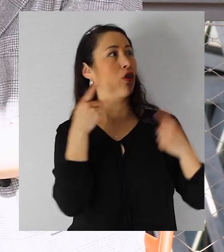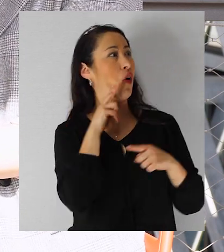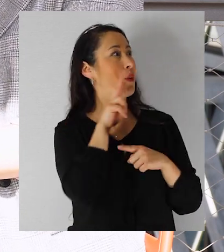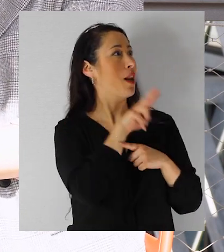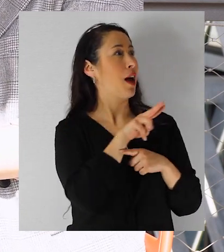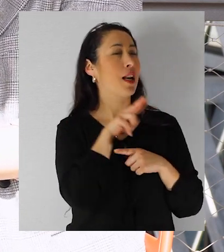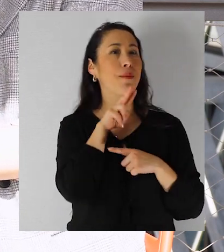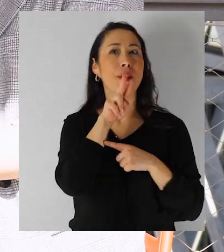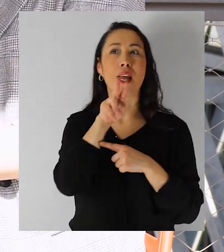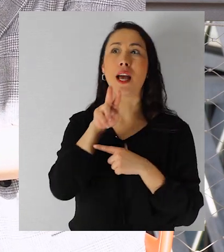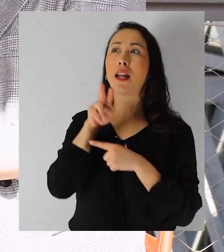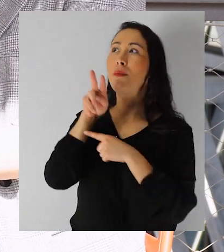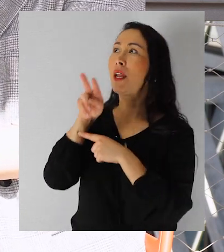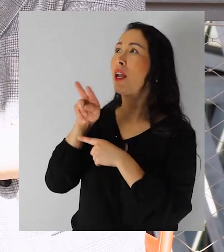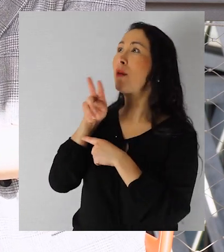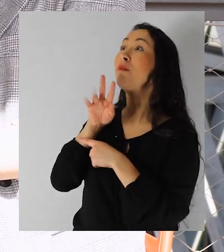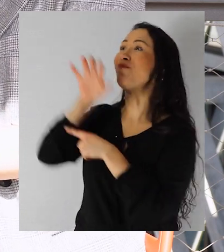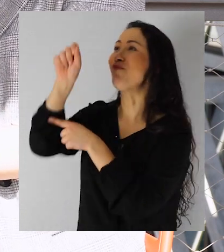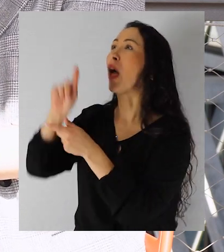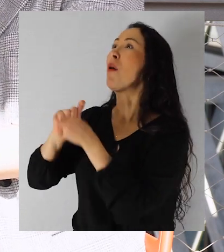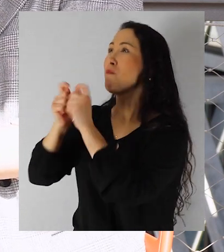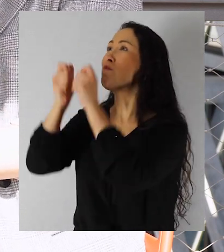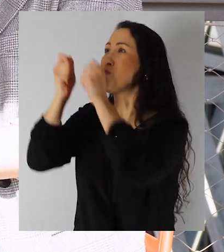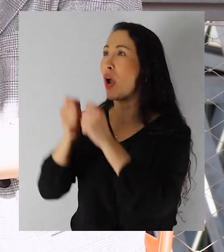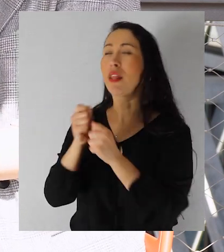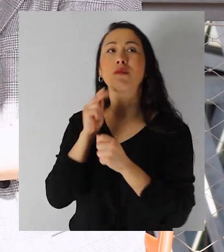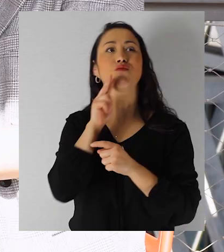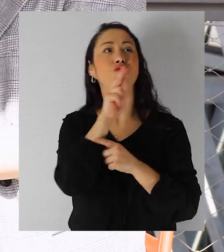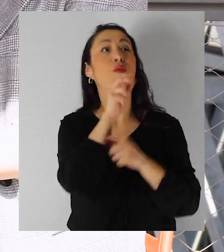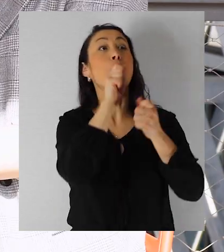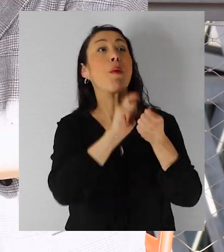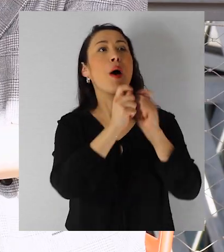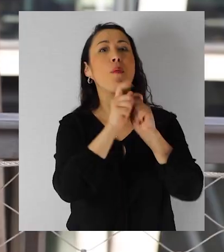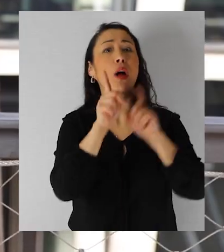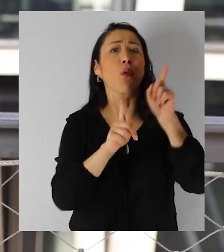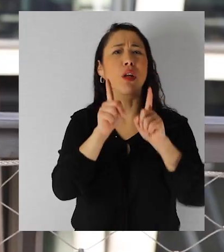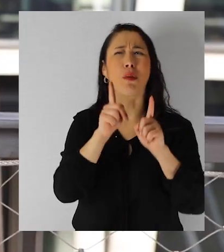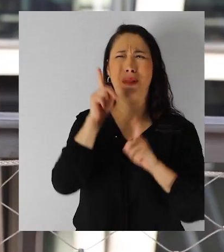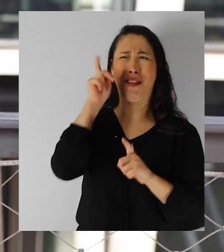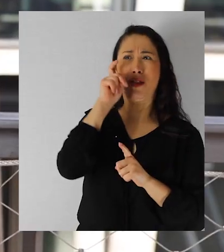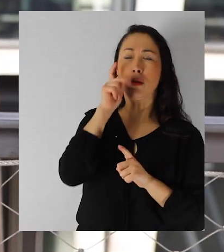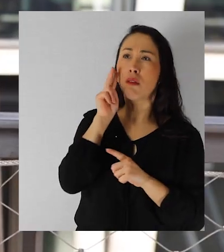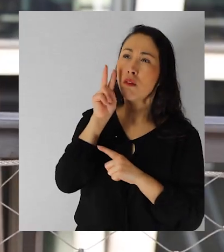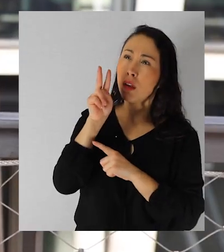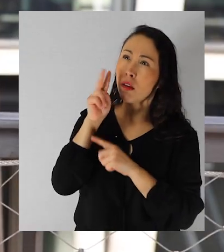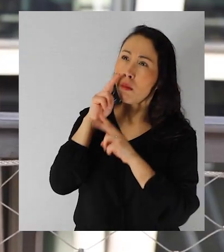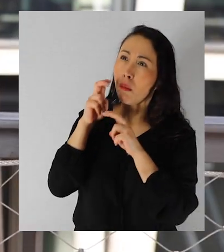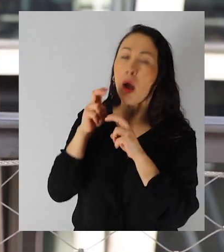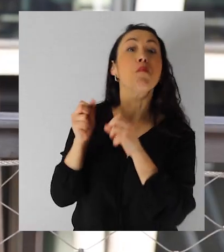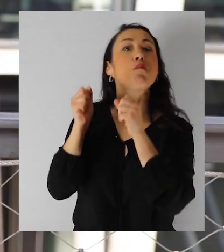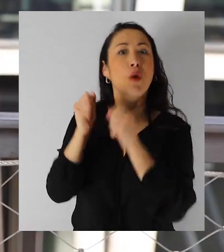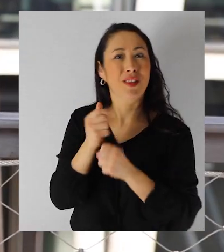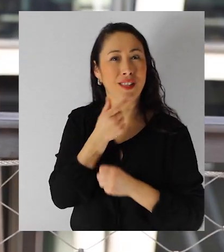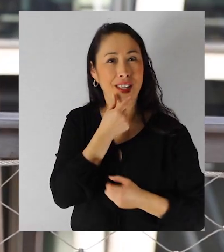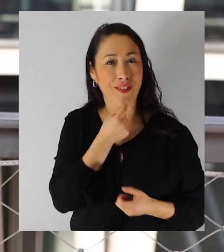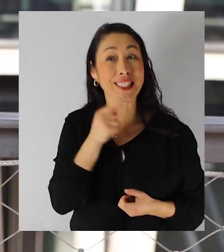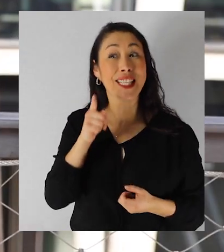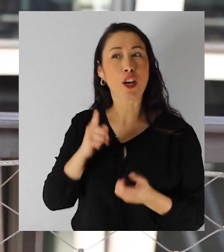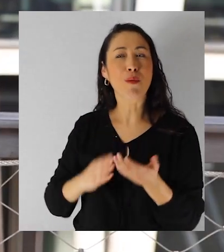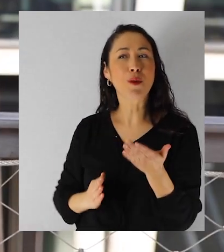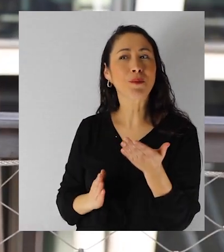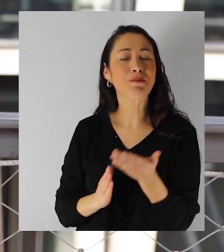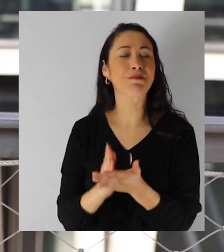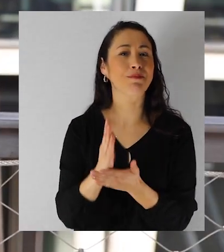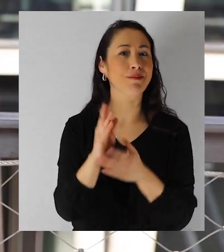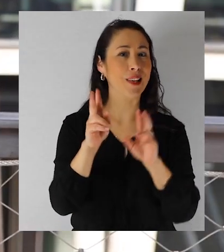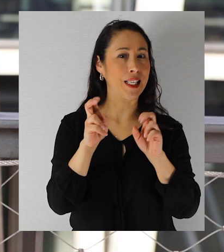ver qué cosas podemos modificar, porque a veces son más fáciles de lo que uno cree, ¿ya? Y por supuesto que ahí es una iniciación al